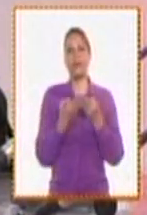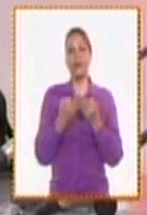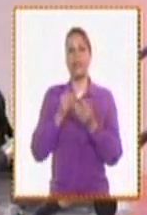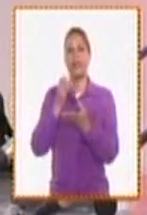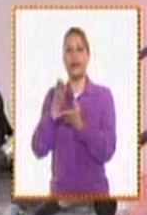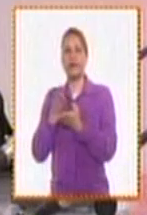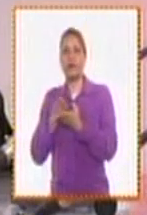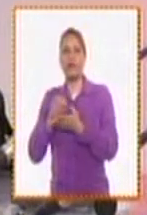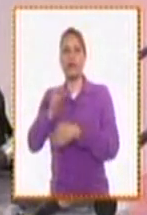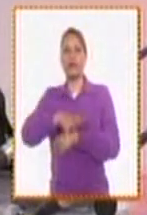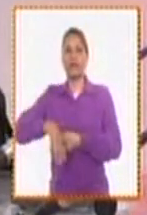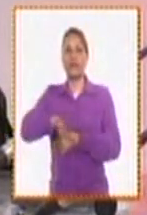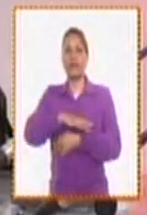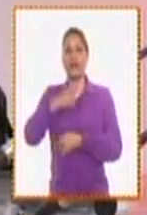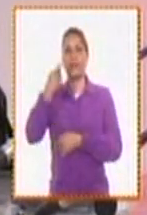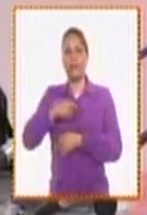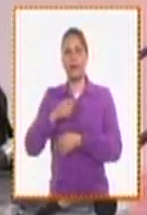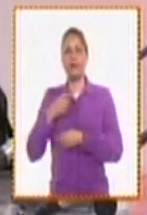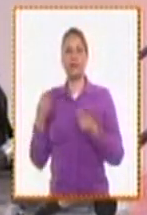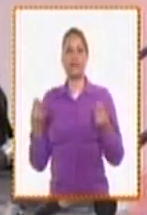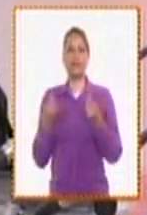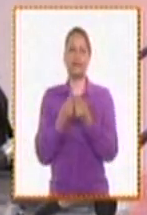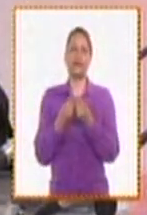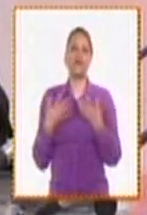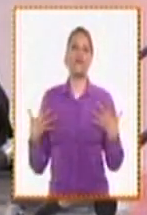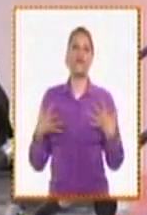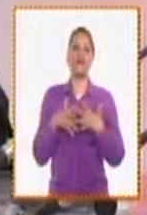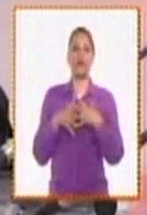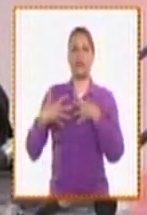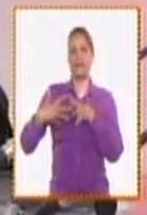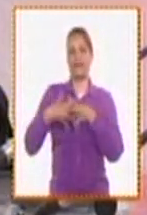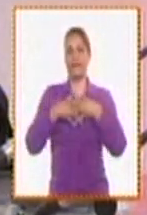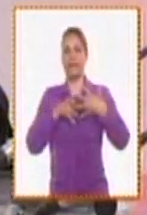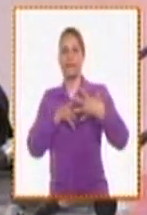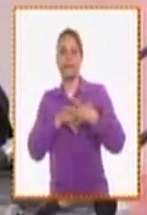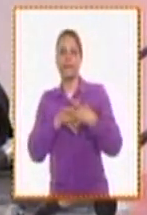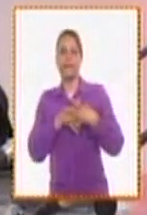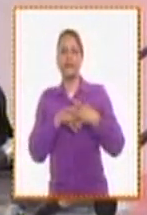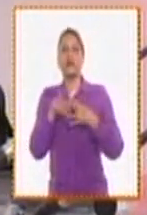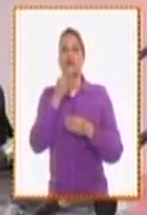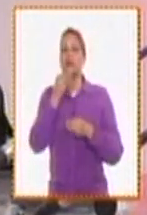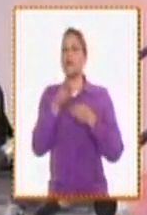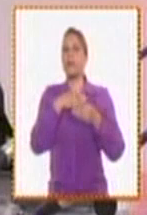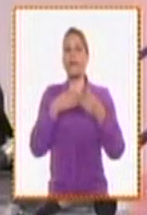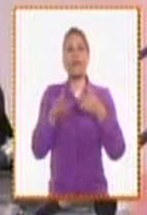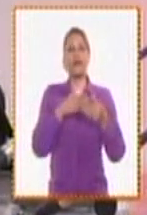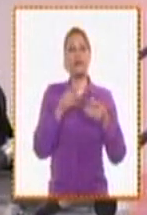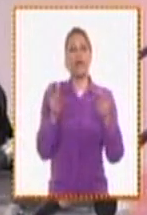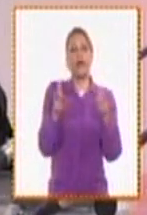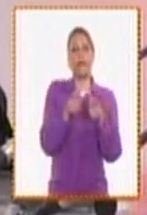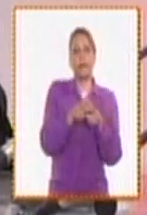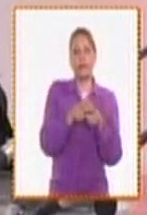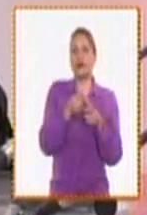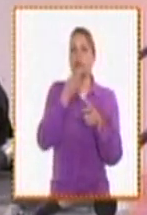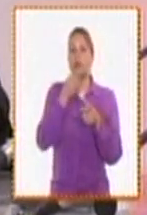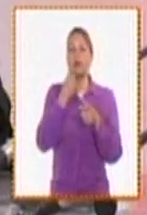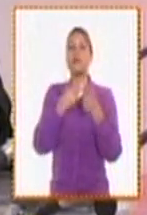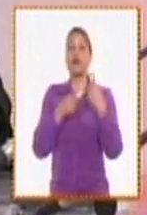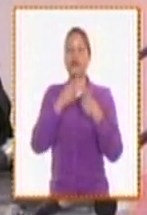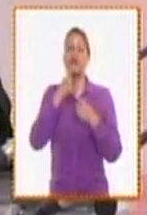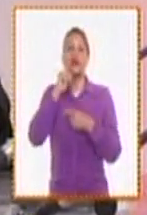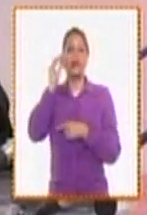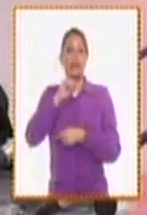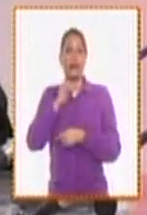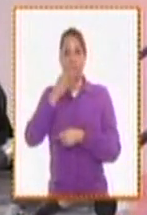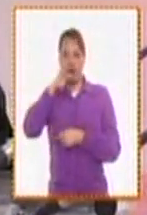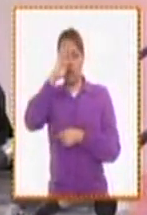sociedad y que no podemos desconocer porque sea mínimo. Hay tendencia a querer introducir cada vez más droga en nuestro